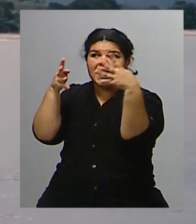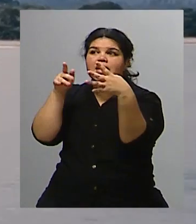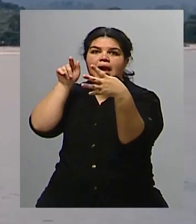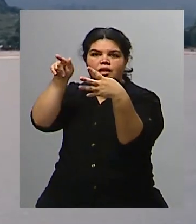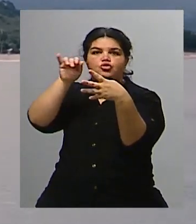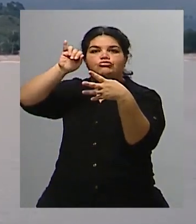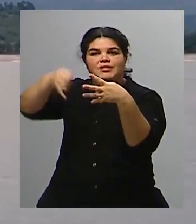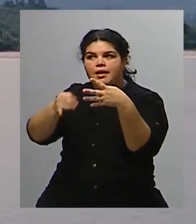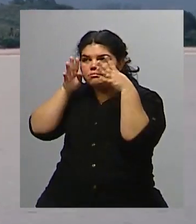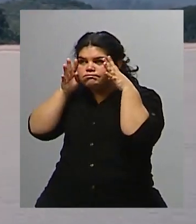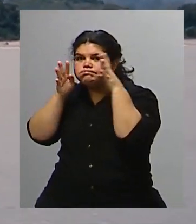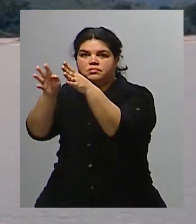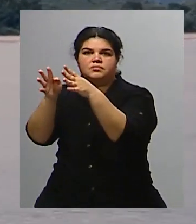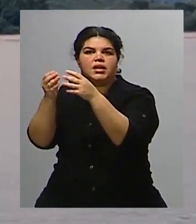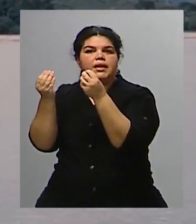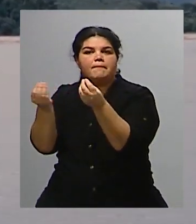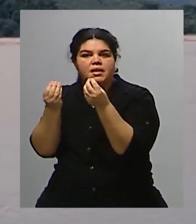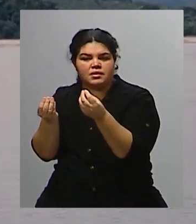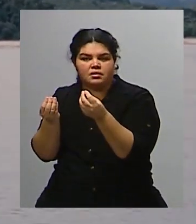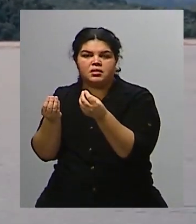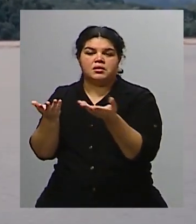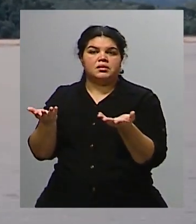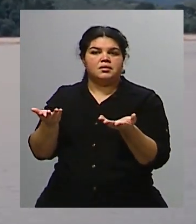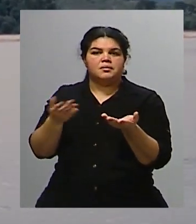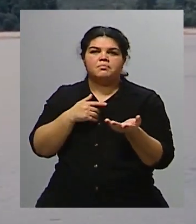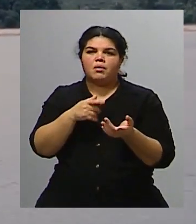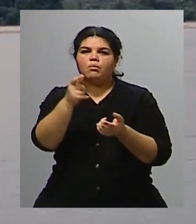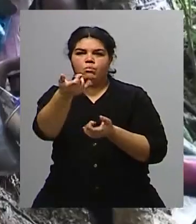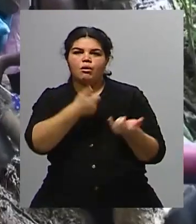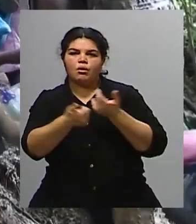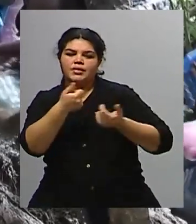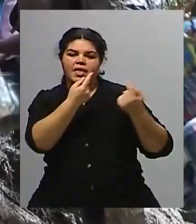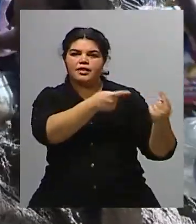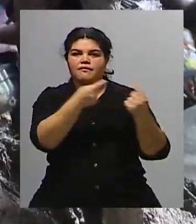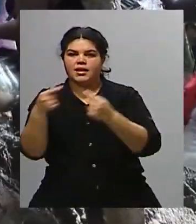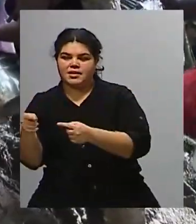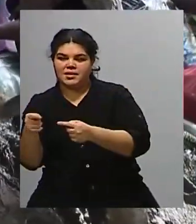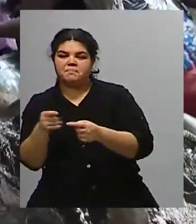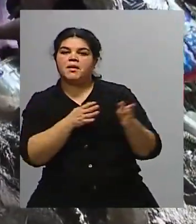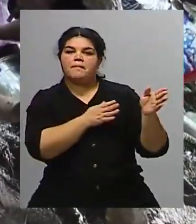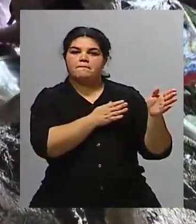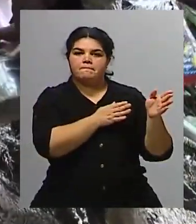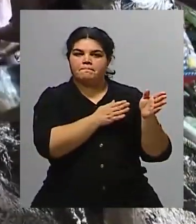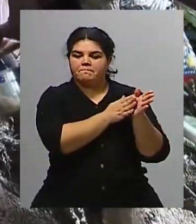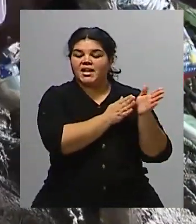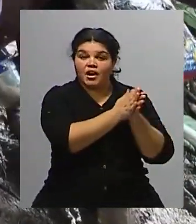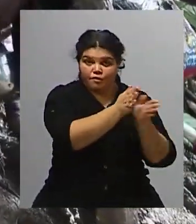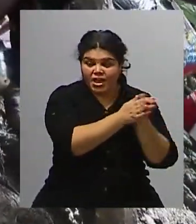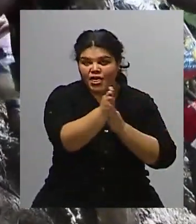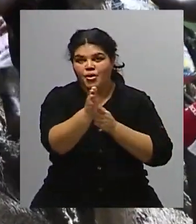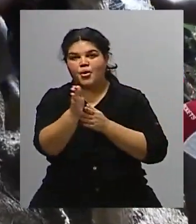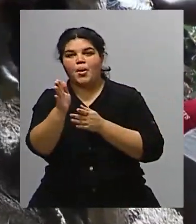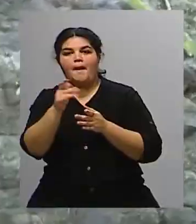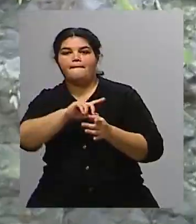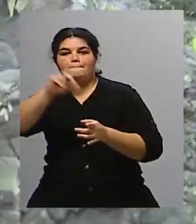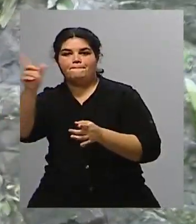bien definías y marcabas esa diferencia entre migrante y refugiado. Y de acuerdo a las situaciones que viven muchos en Latinoamérica, podrían entrar en